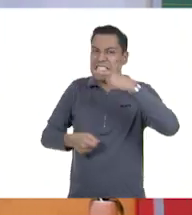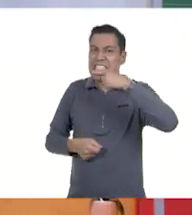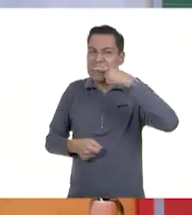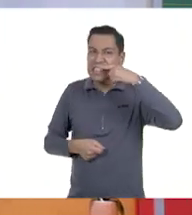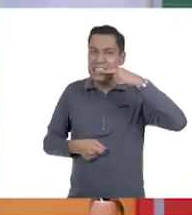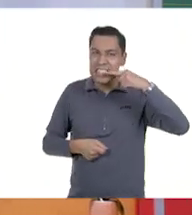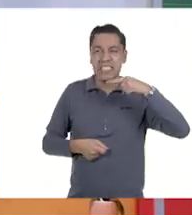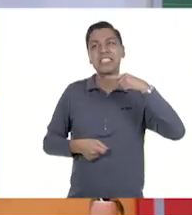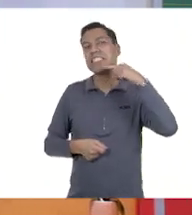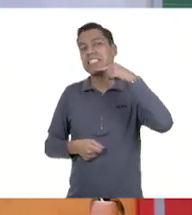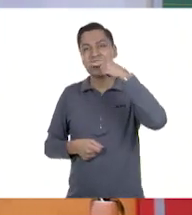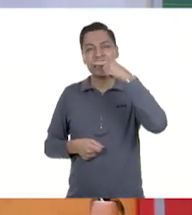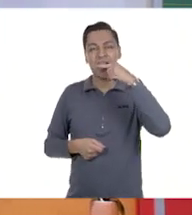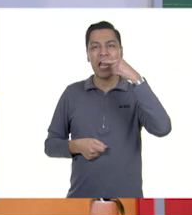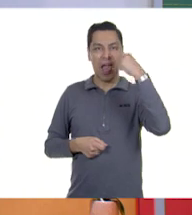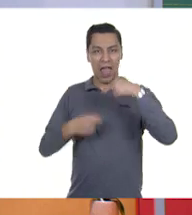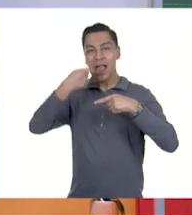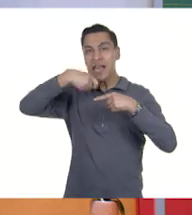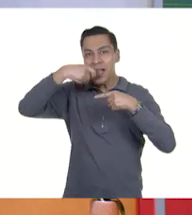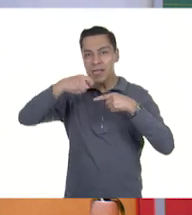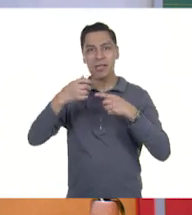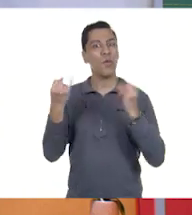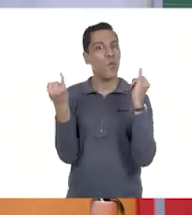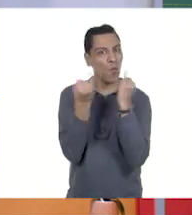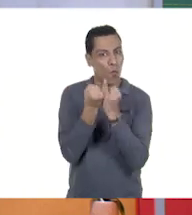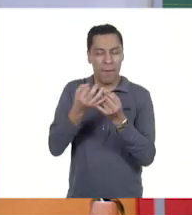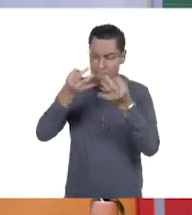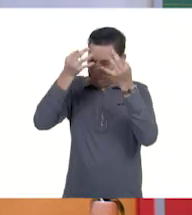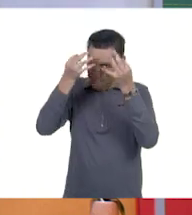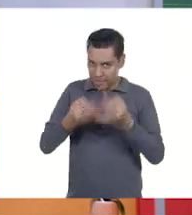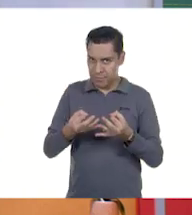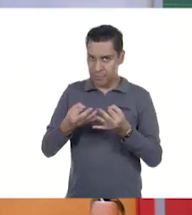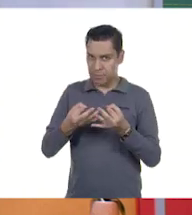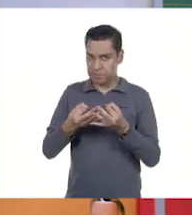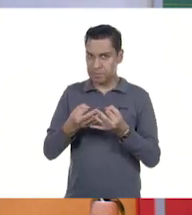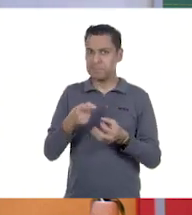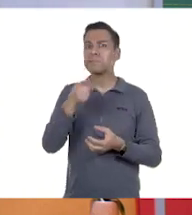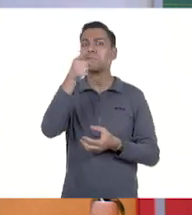actividad de higiene y limpieza correcta o incorrecta.